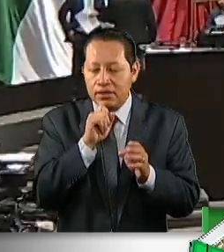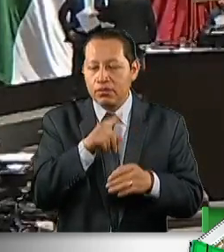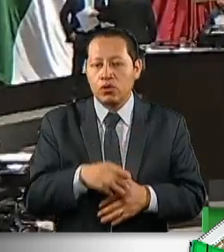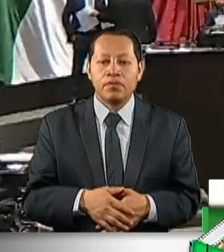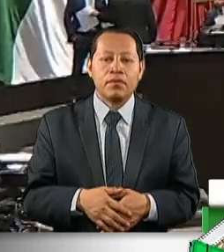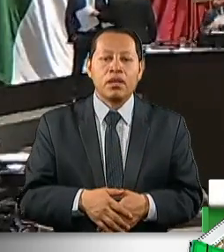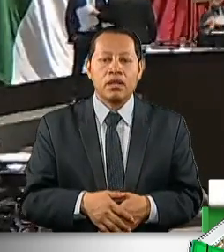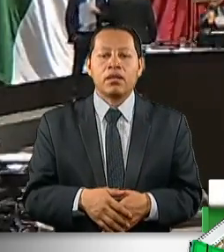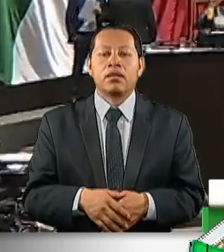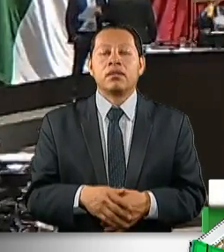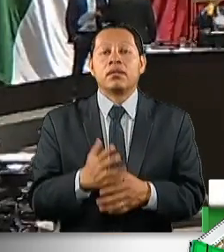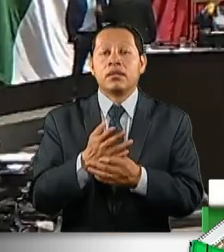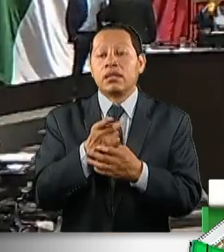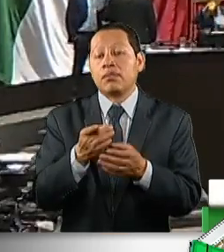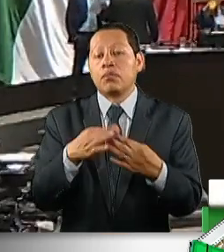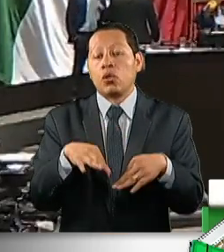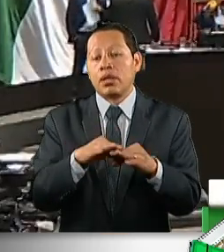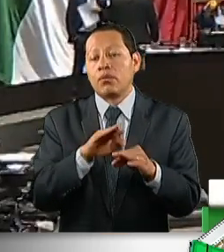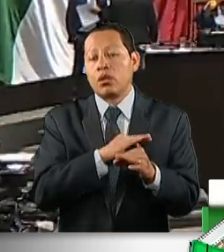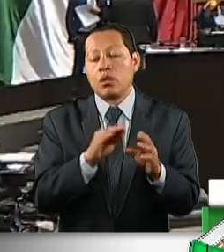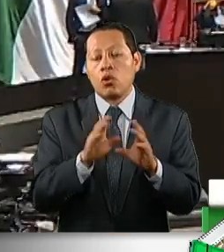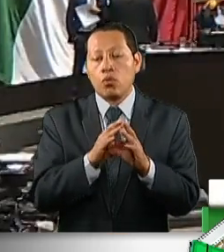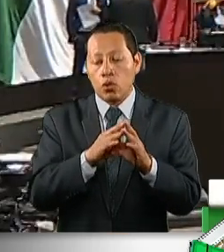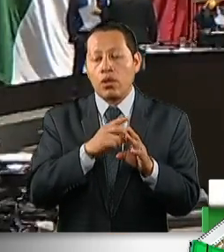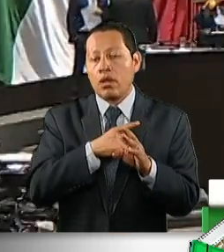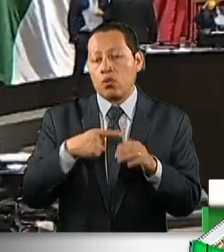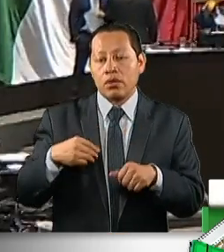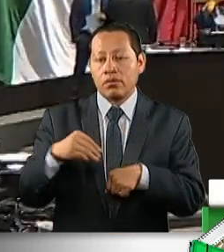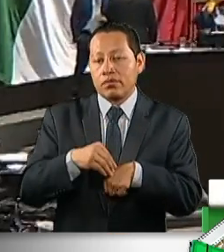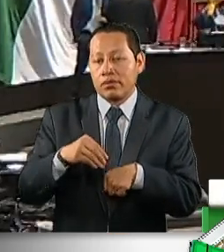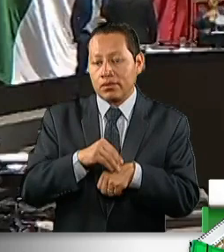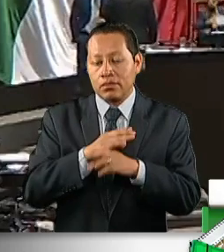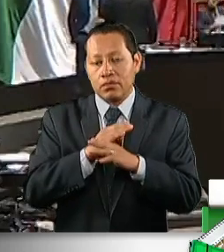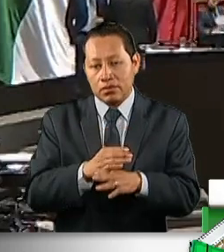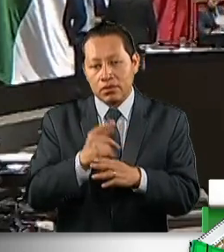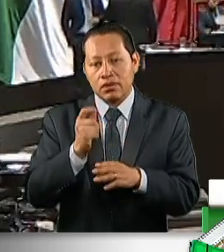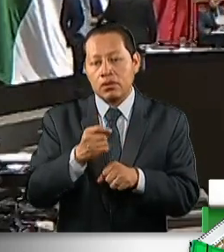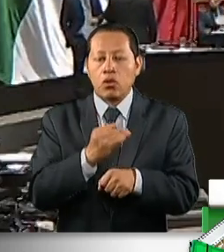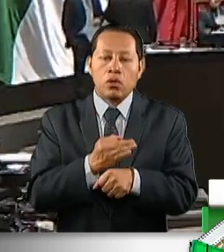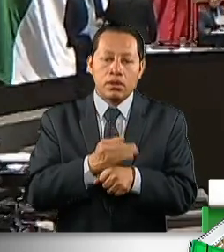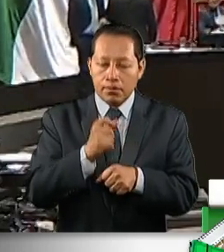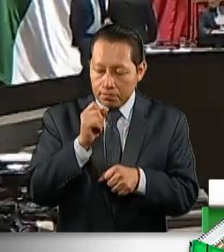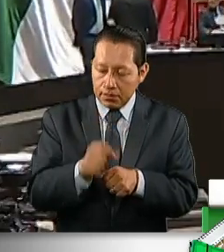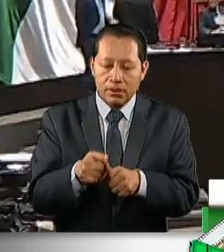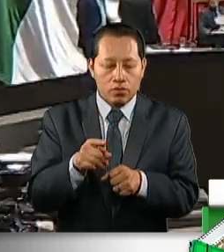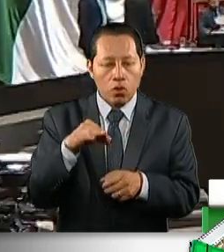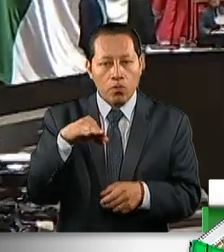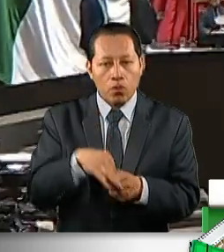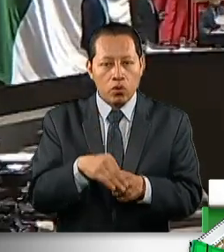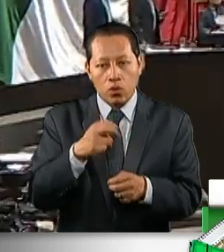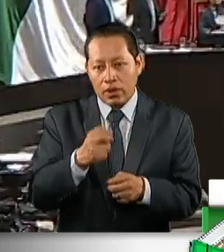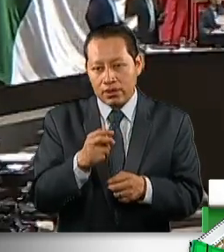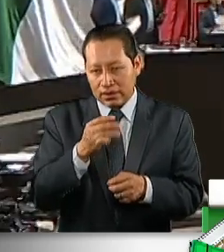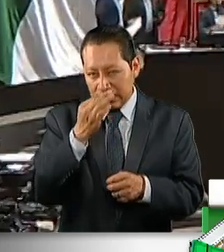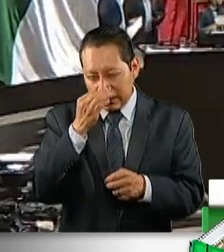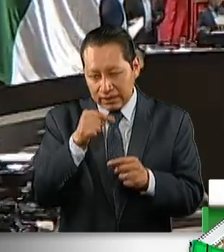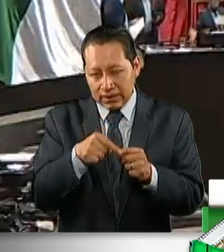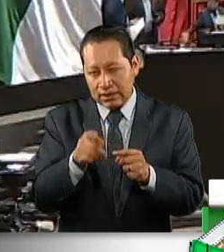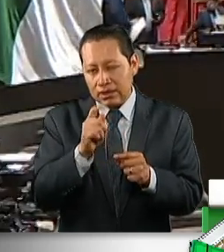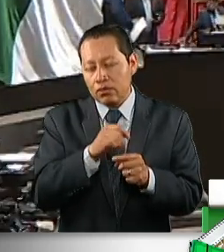medidas para prevenir y combatir las monta deudas esto incluye lo que hoy estamos votando en un rato más